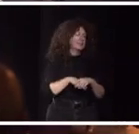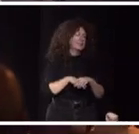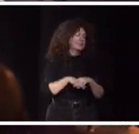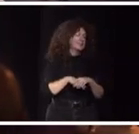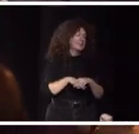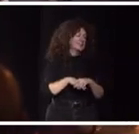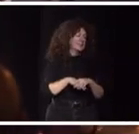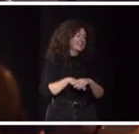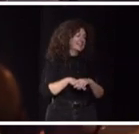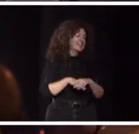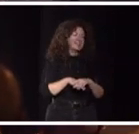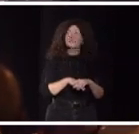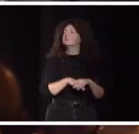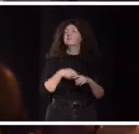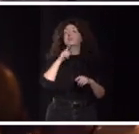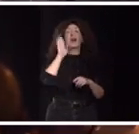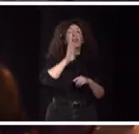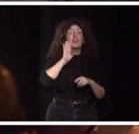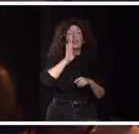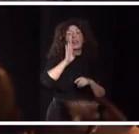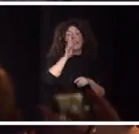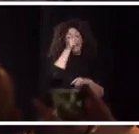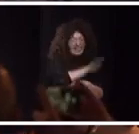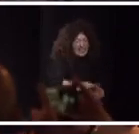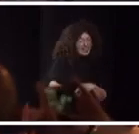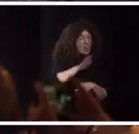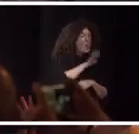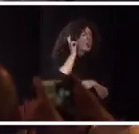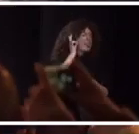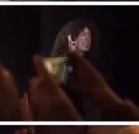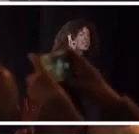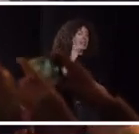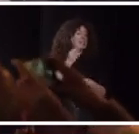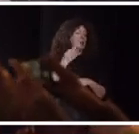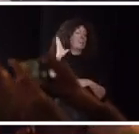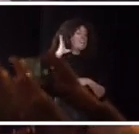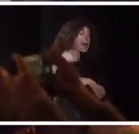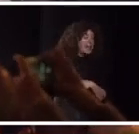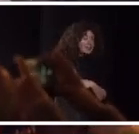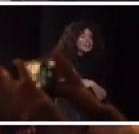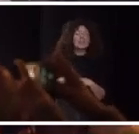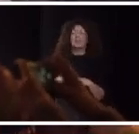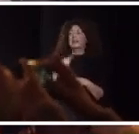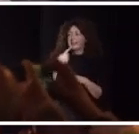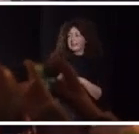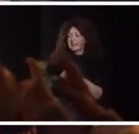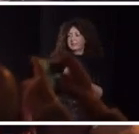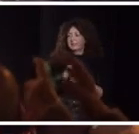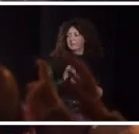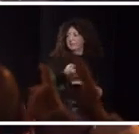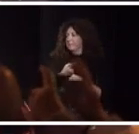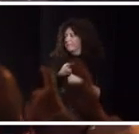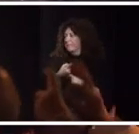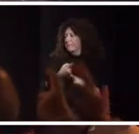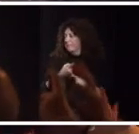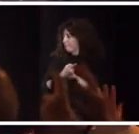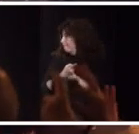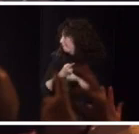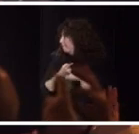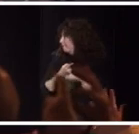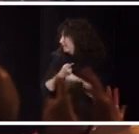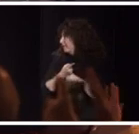de niños y de niñas palestinos, de mujeres embarazadas, de heridos como ayer que estaban evacuando a